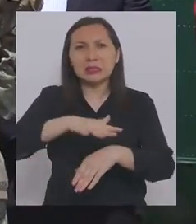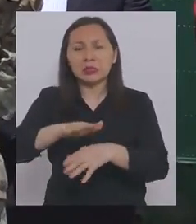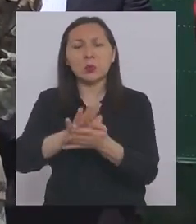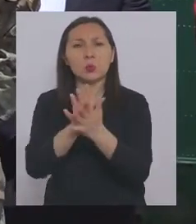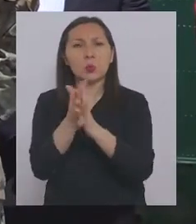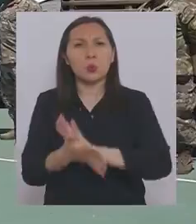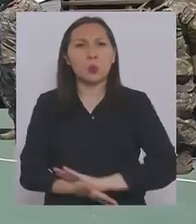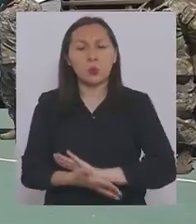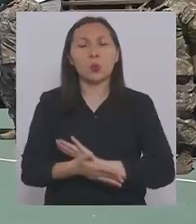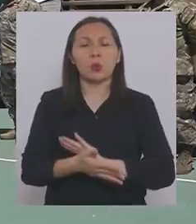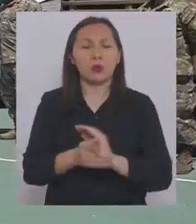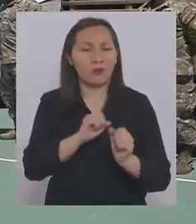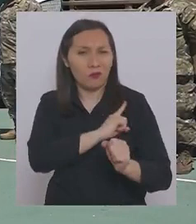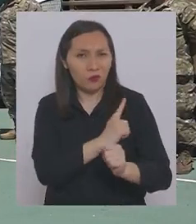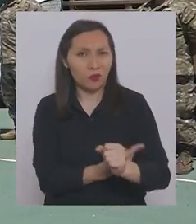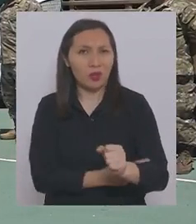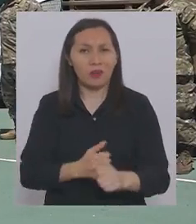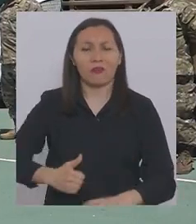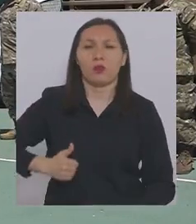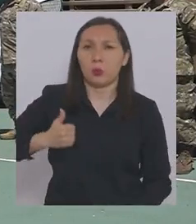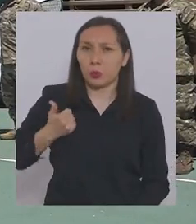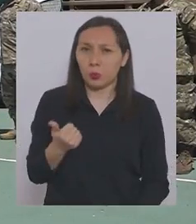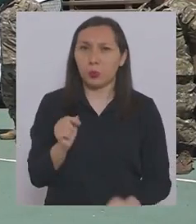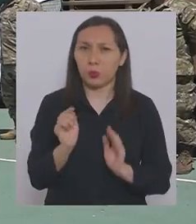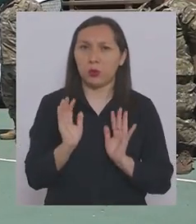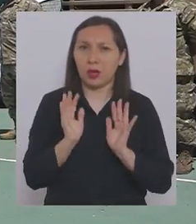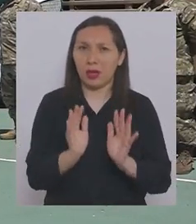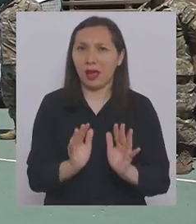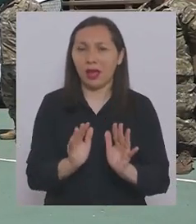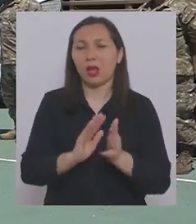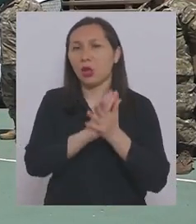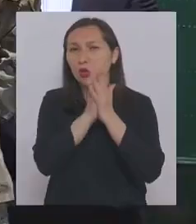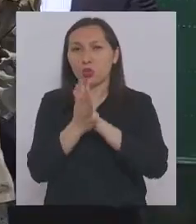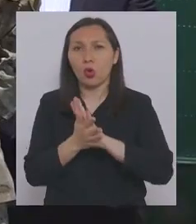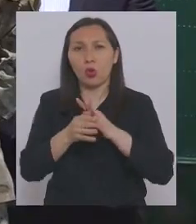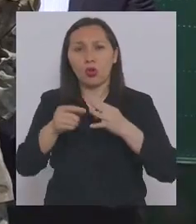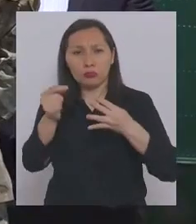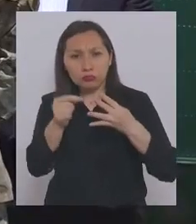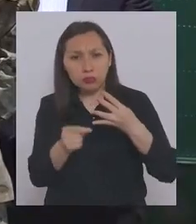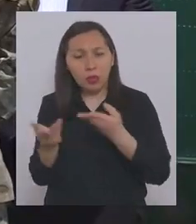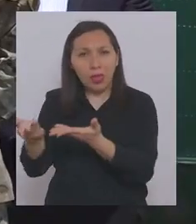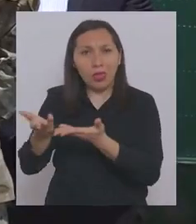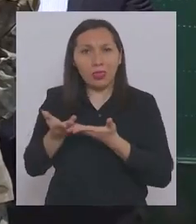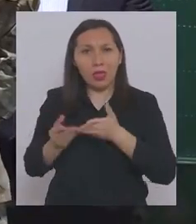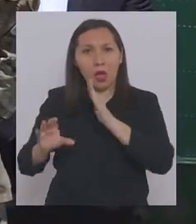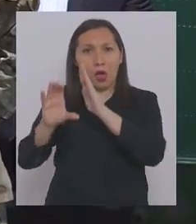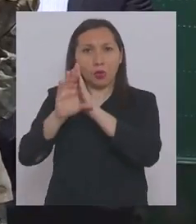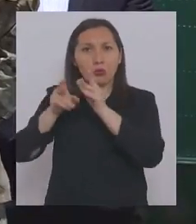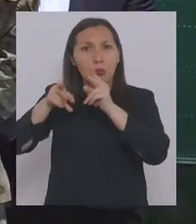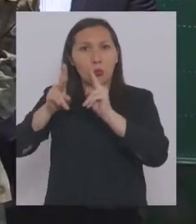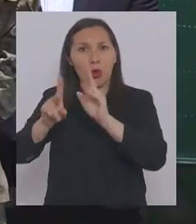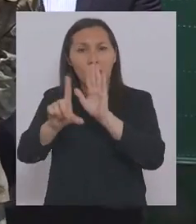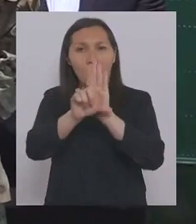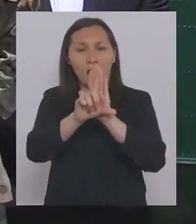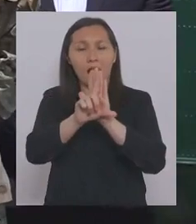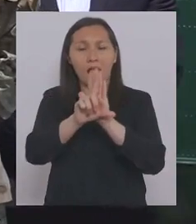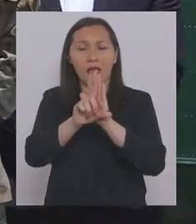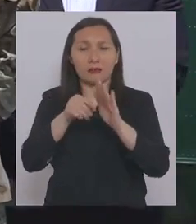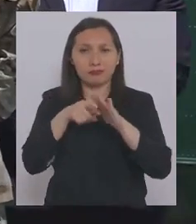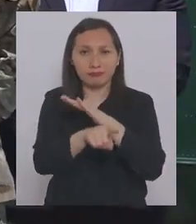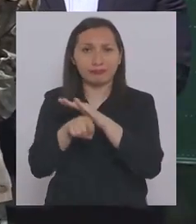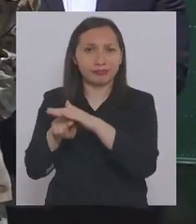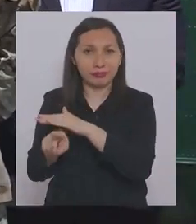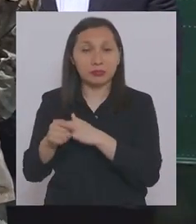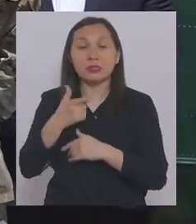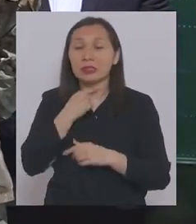fuerza de la voluntad y con todos los instrumentos que nos entrega la Constitución y la ley. Y quiero ser